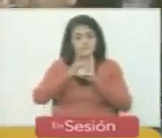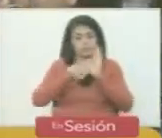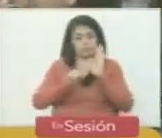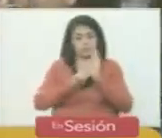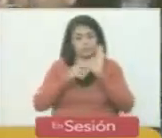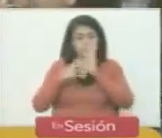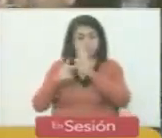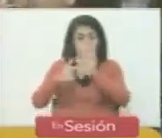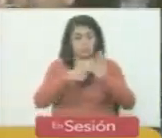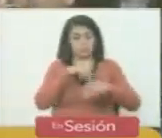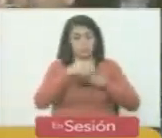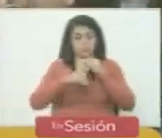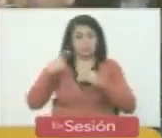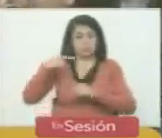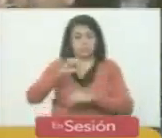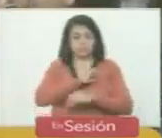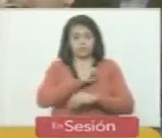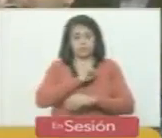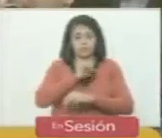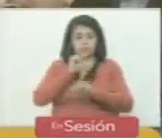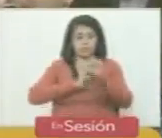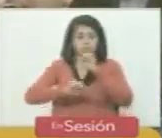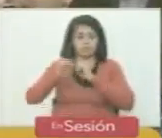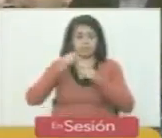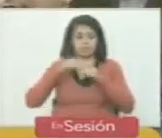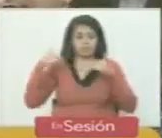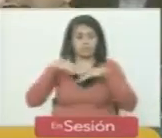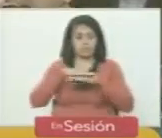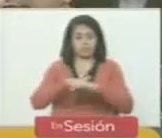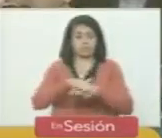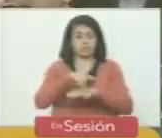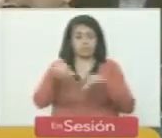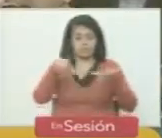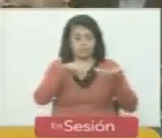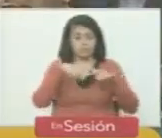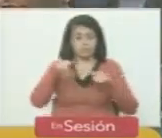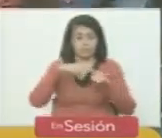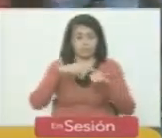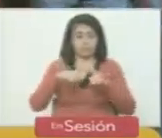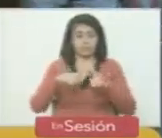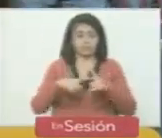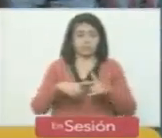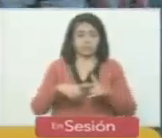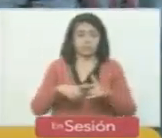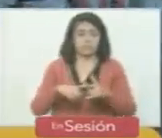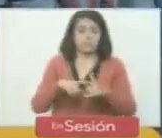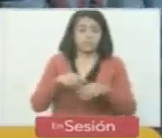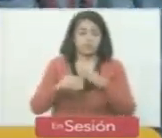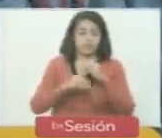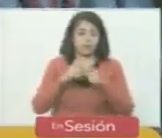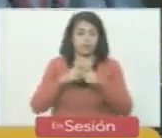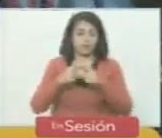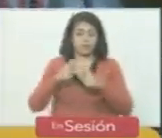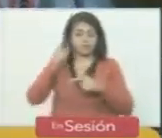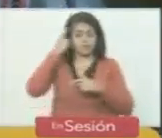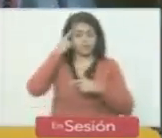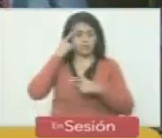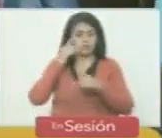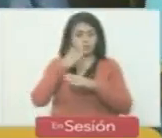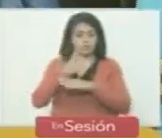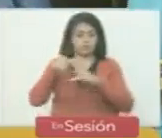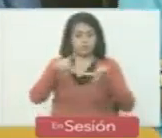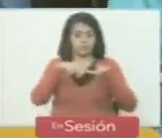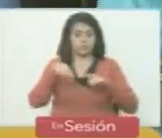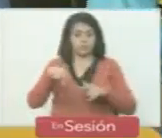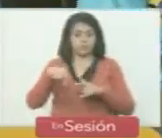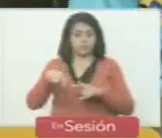constituyente tenían el temor y defendían la integridad del territorio. Ellos pensaban que si se nos daban los